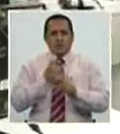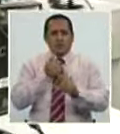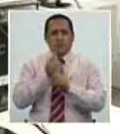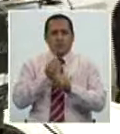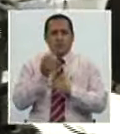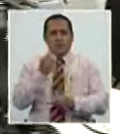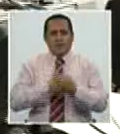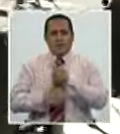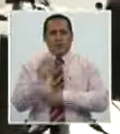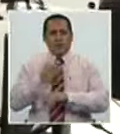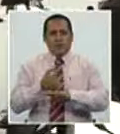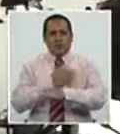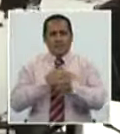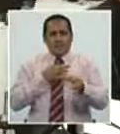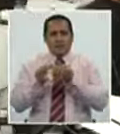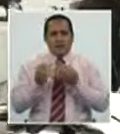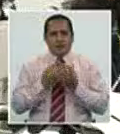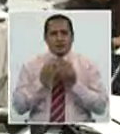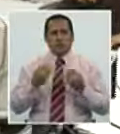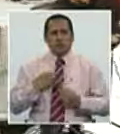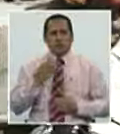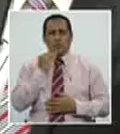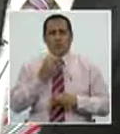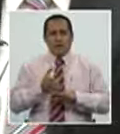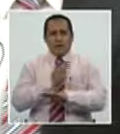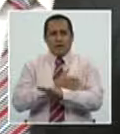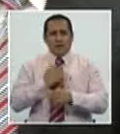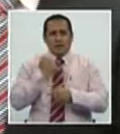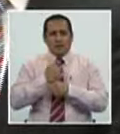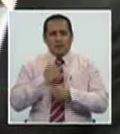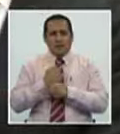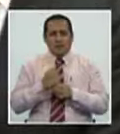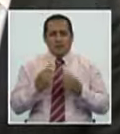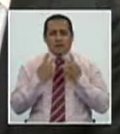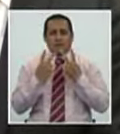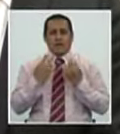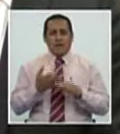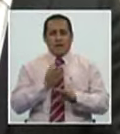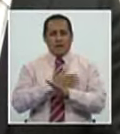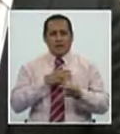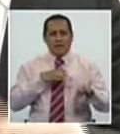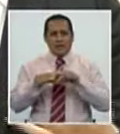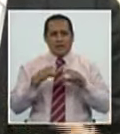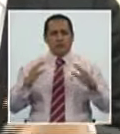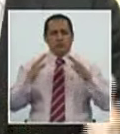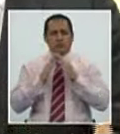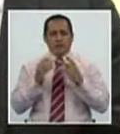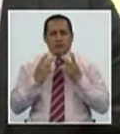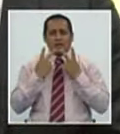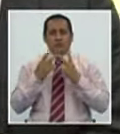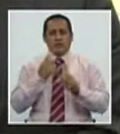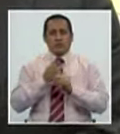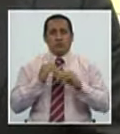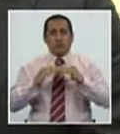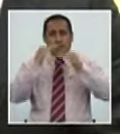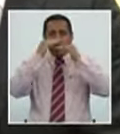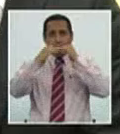hacer su propio negocio, ¿no? Ya nos han contado, por ejemplo, que chicos que han desarrollado acá hidroponía, han hecho en el techo de su